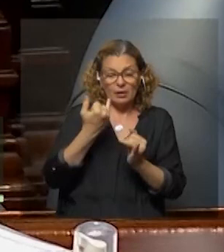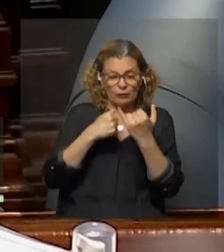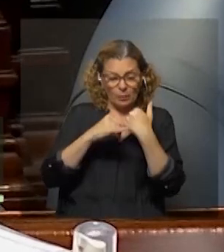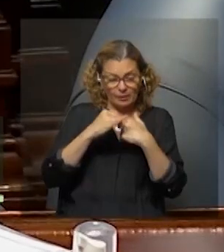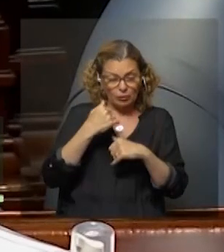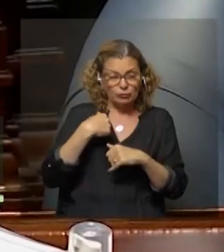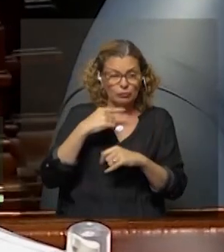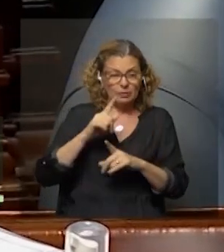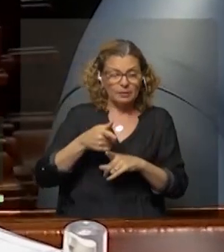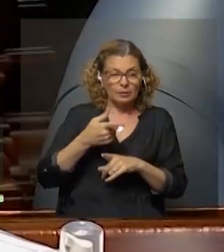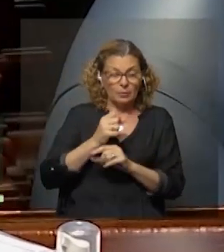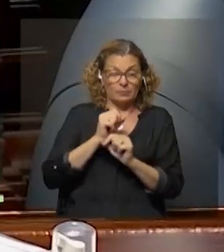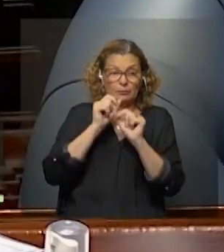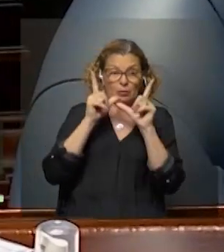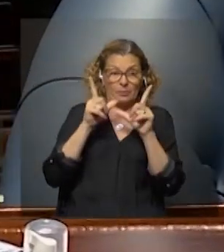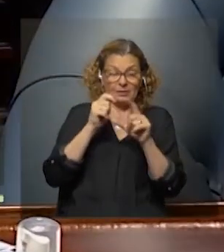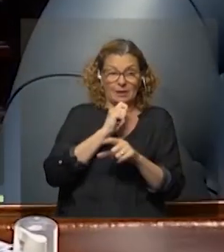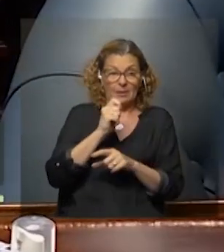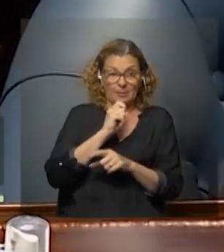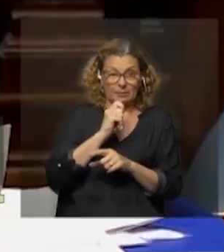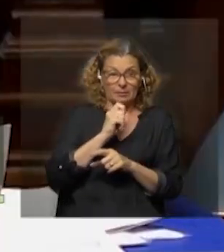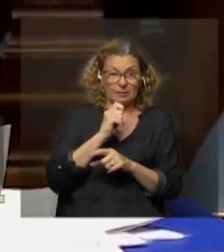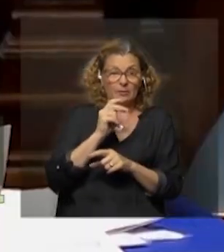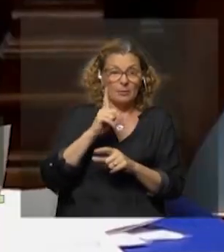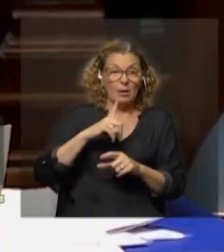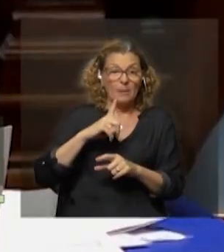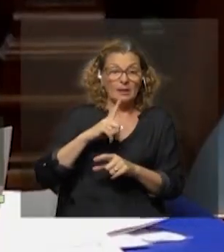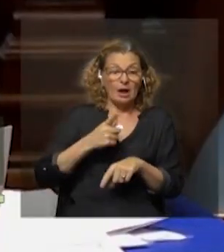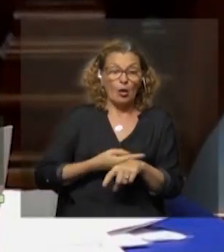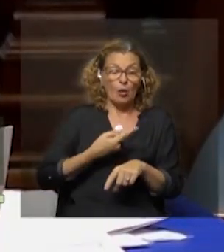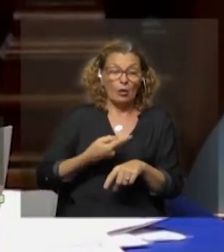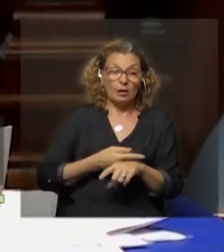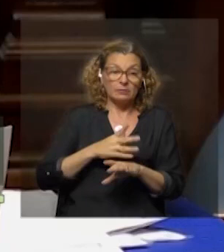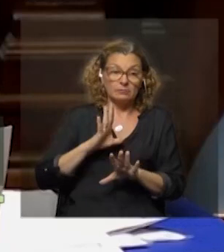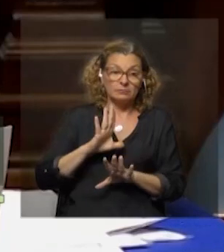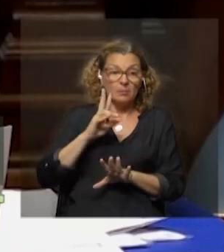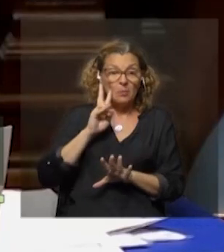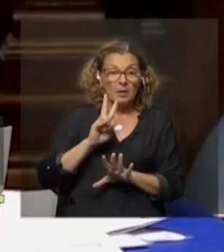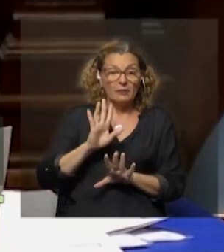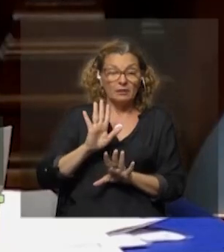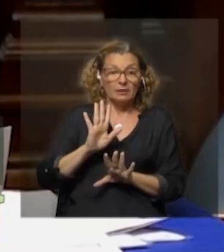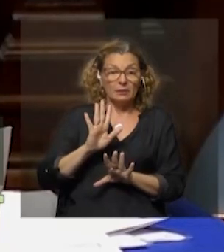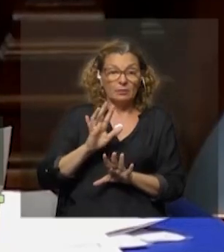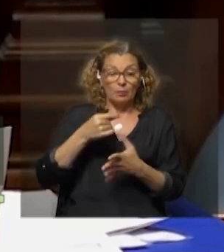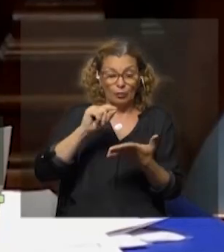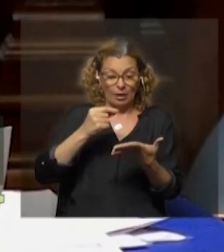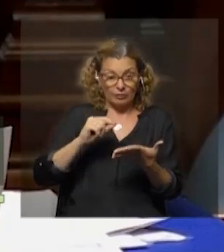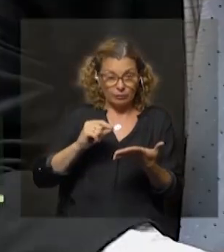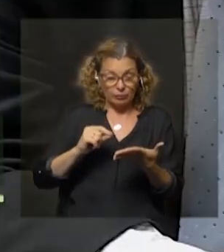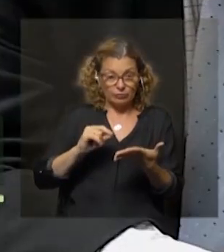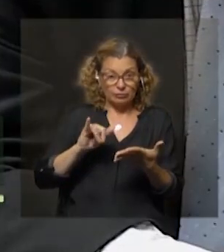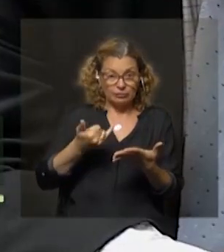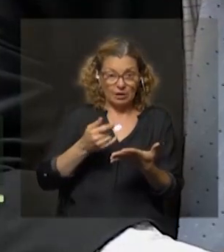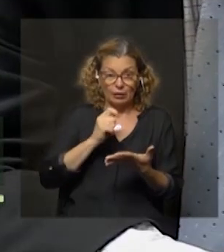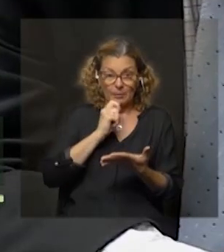y no me puede sorprender la prensa y vamos a esperar en estas horas para ver cuáles son los datos ya